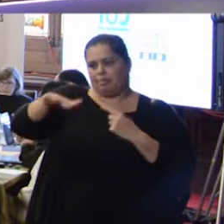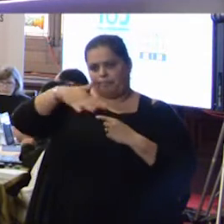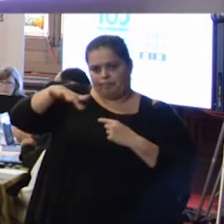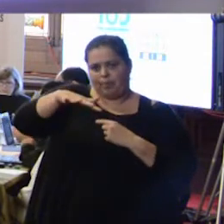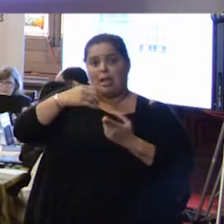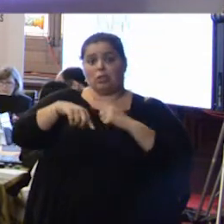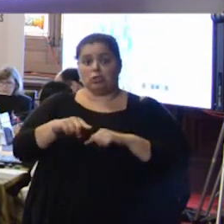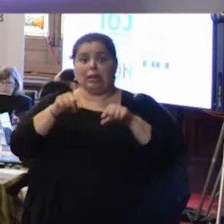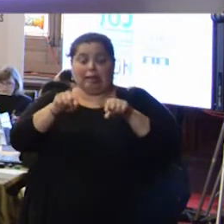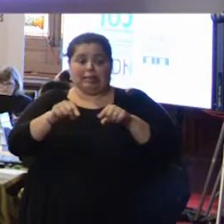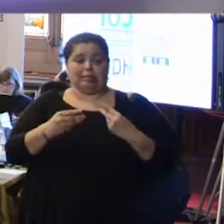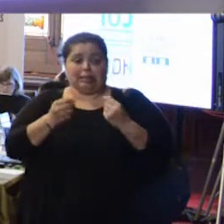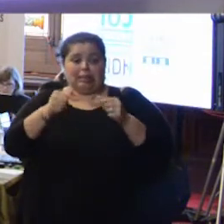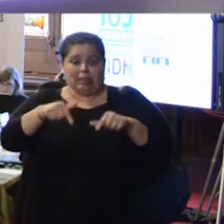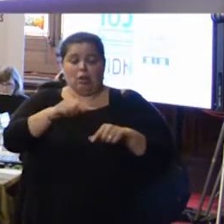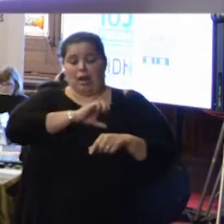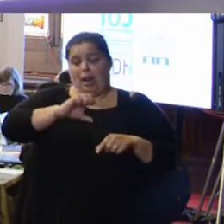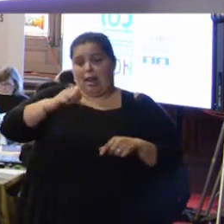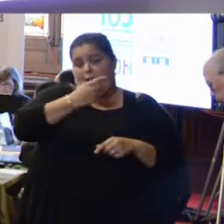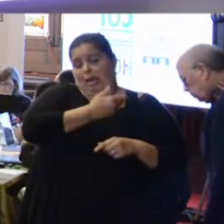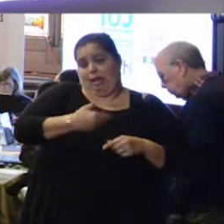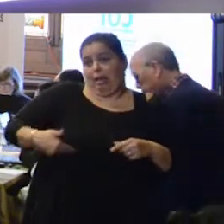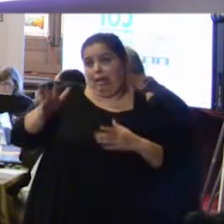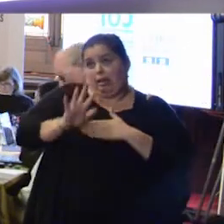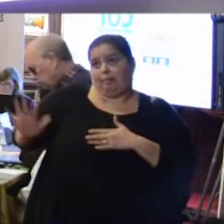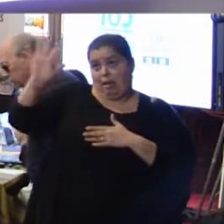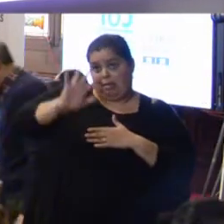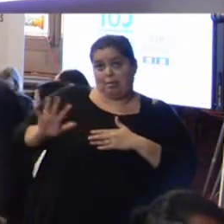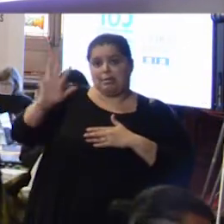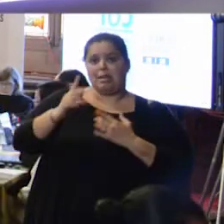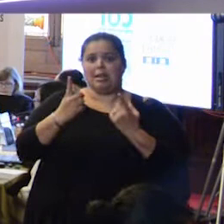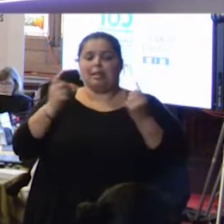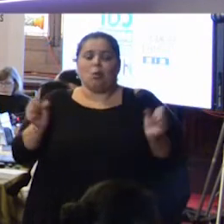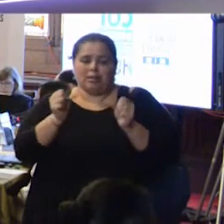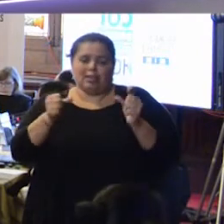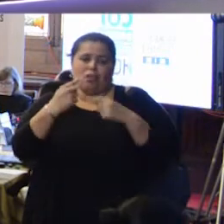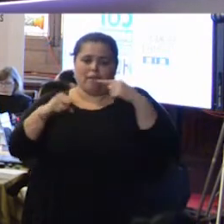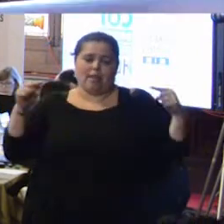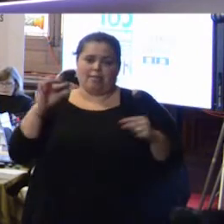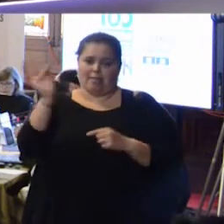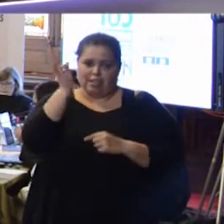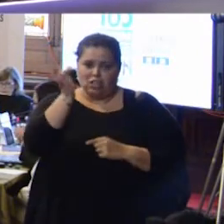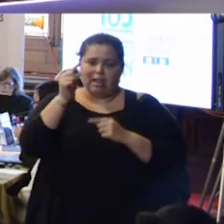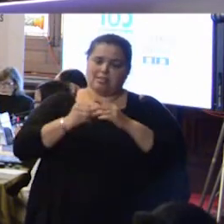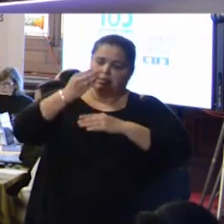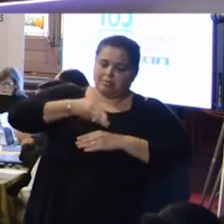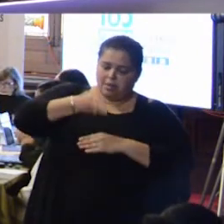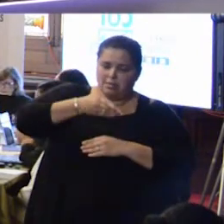nivel nacional, nosotros estamos llevando a cabo distintos talleres en donde se involucra a la sociedad